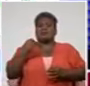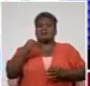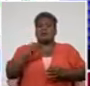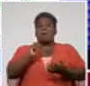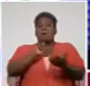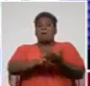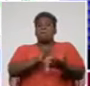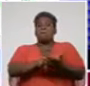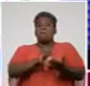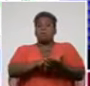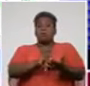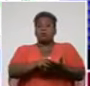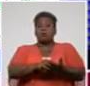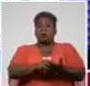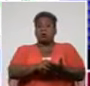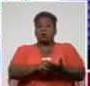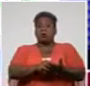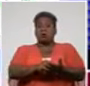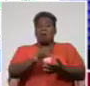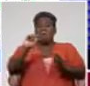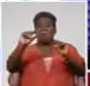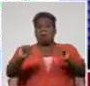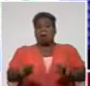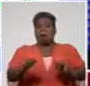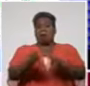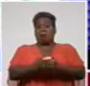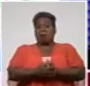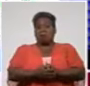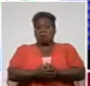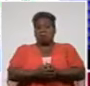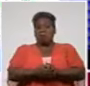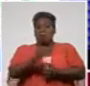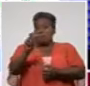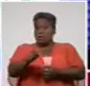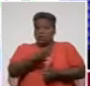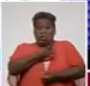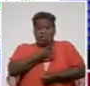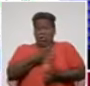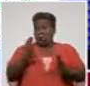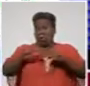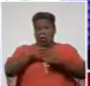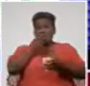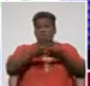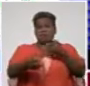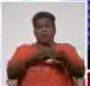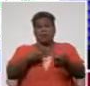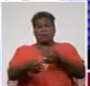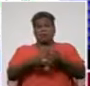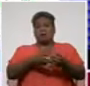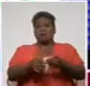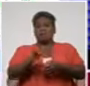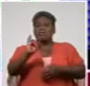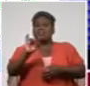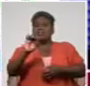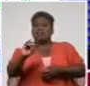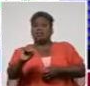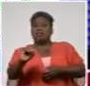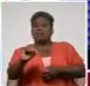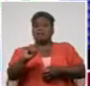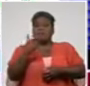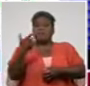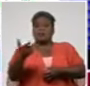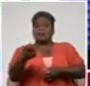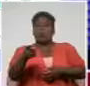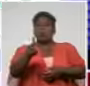ponen son de una cuantía baja, a las personas quizás no les duele tanto que por una infracción pues le pongan 60, 100 pesos de multa. Estamos hablando de multas